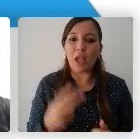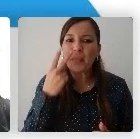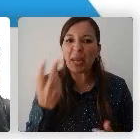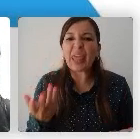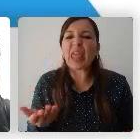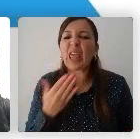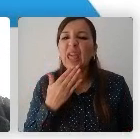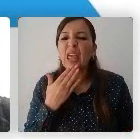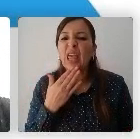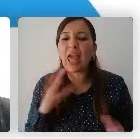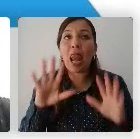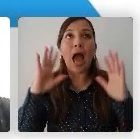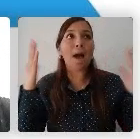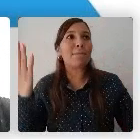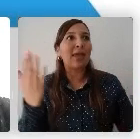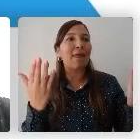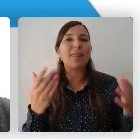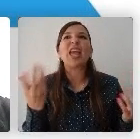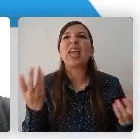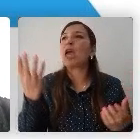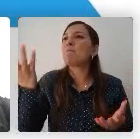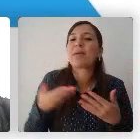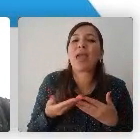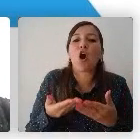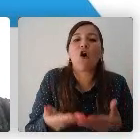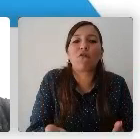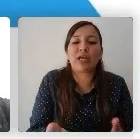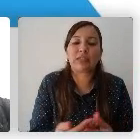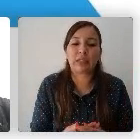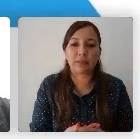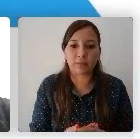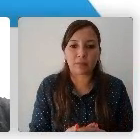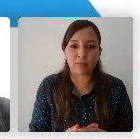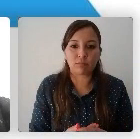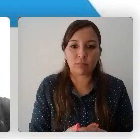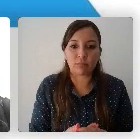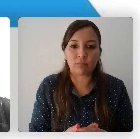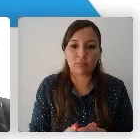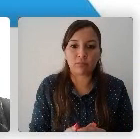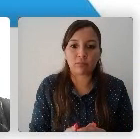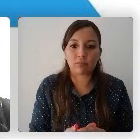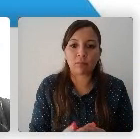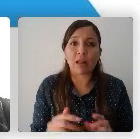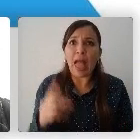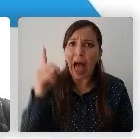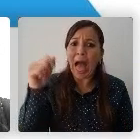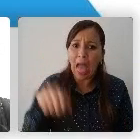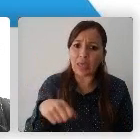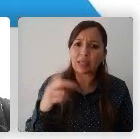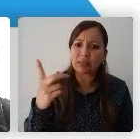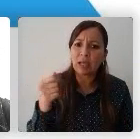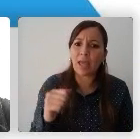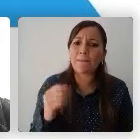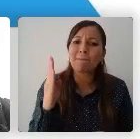de los ambientes o la tematización en los espacios donde visitamos. Y obviamente hay beneficios ya que están